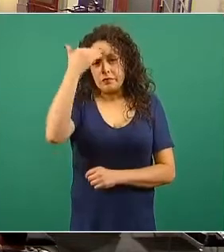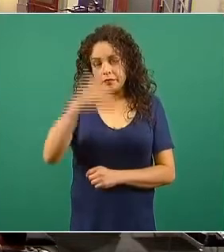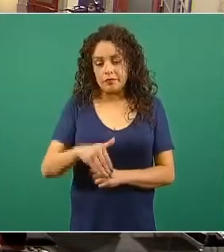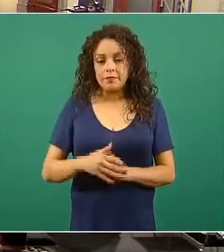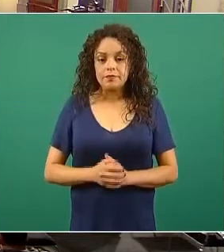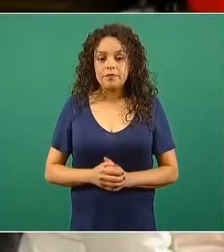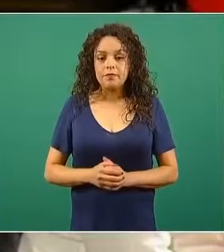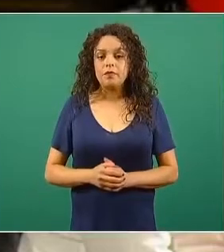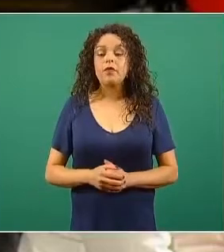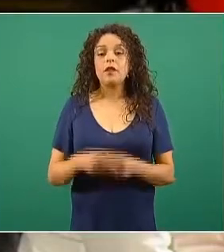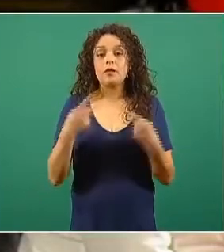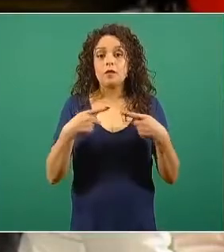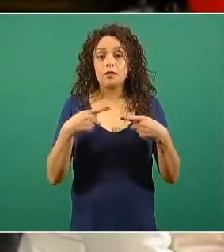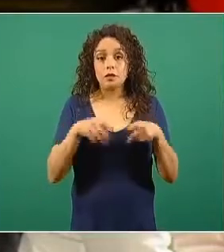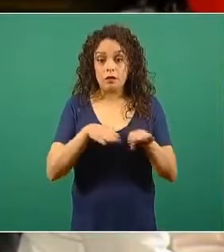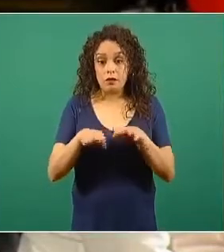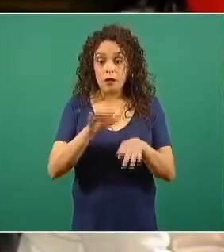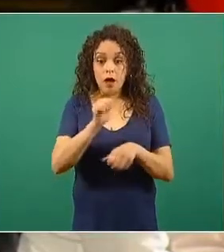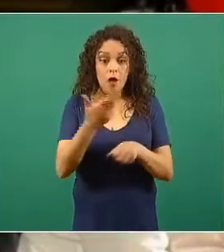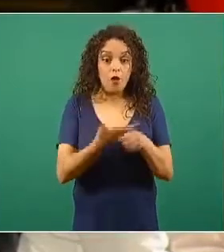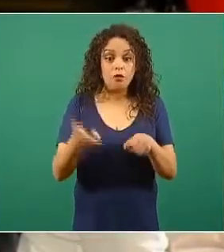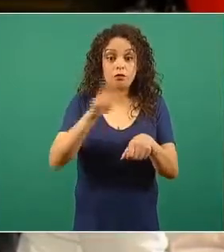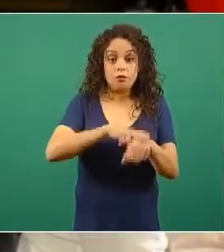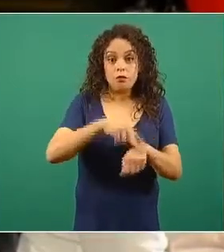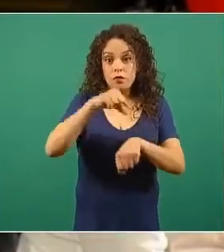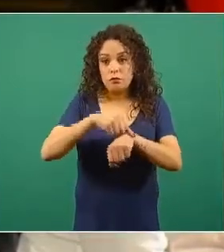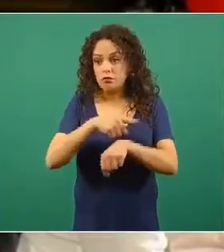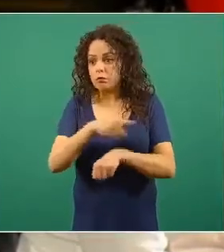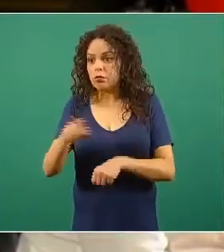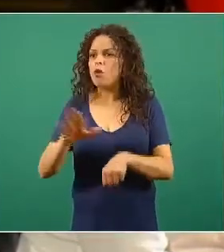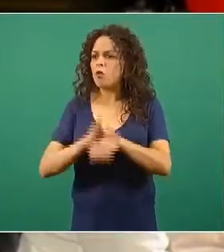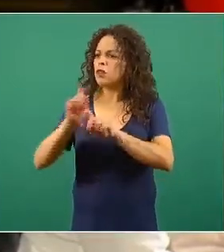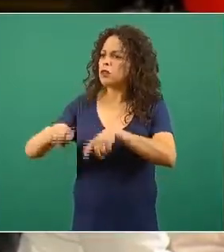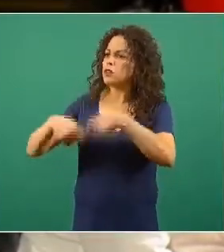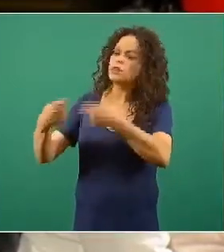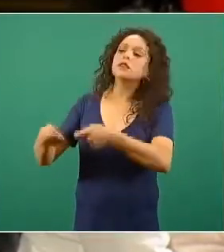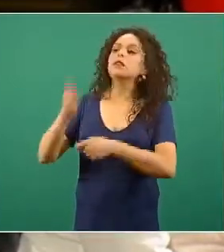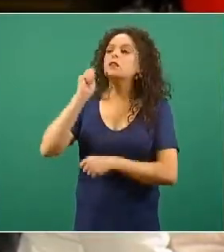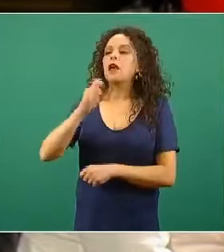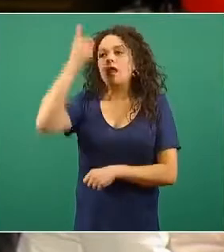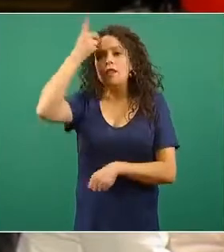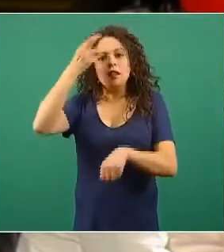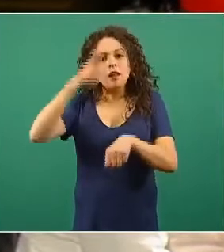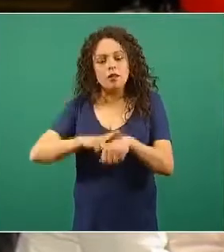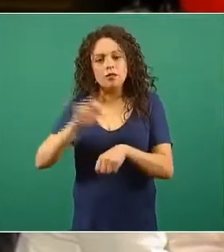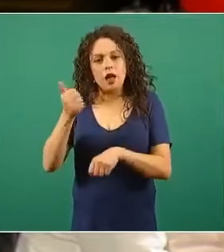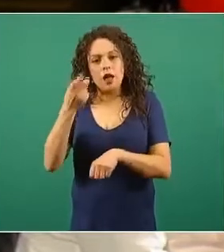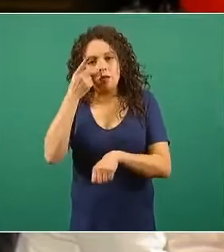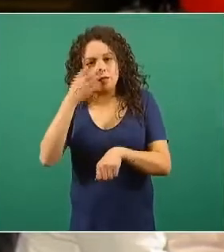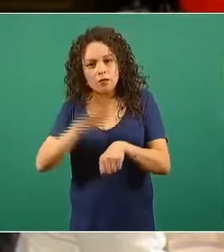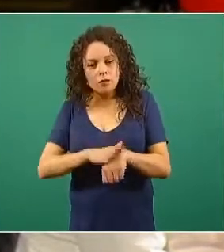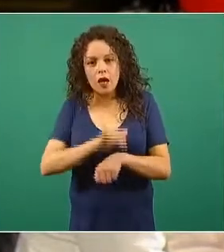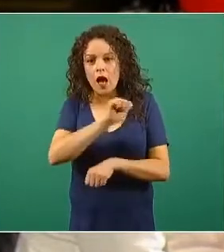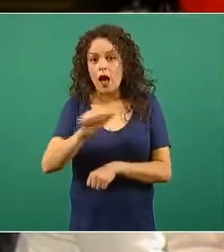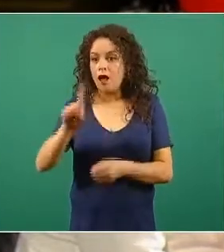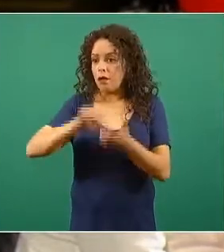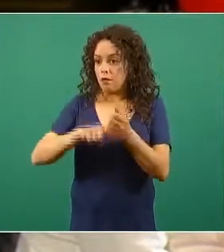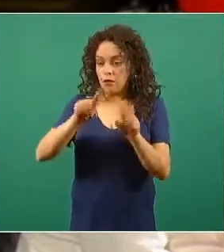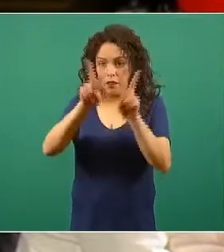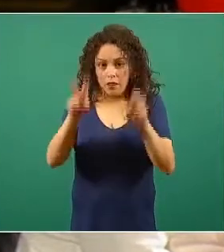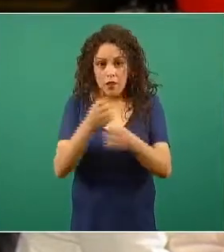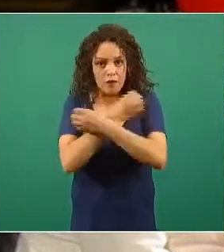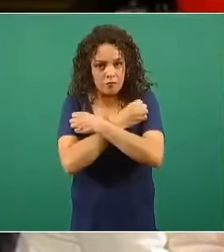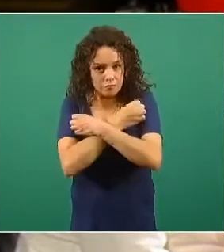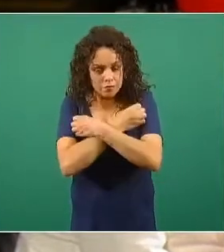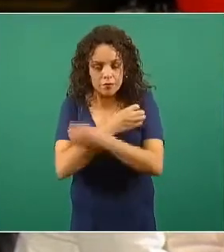del personal médico, aquí sí se van a vacunar administrativos y directivos escolares? También saber si se va a hacer público